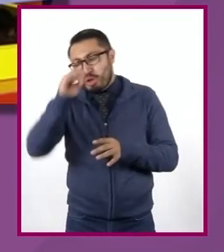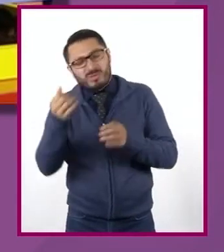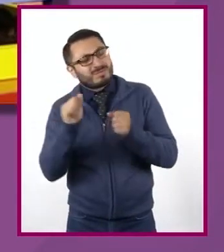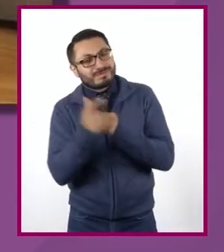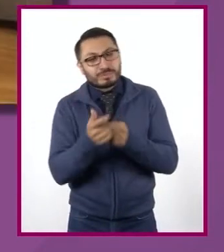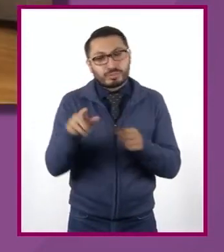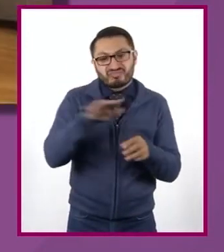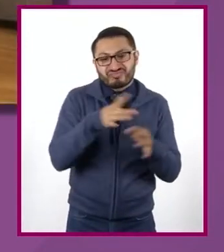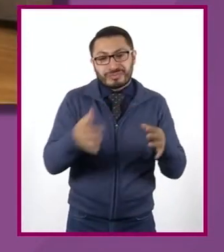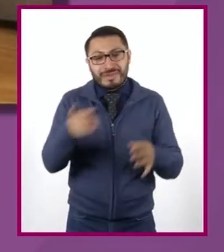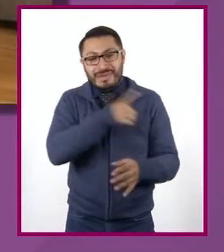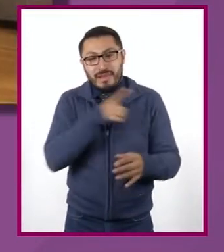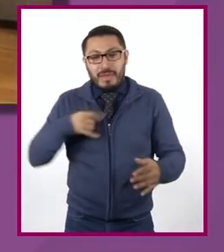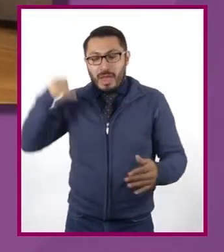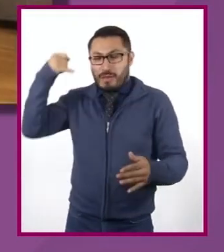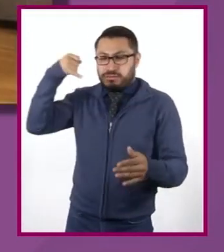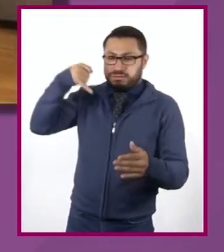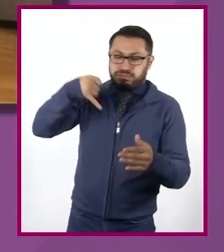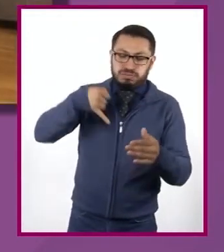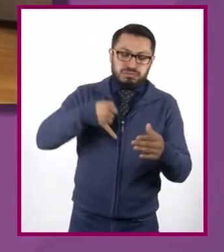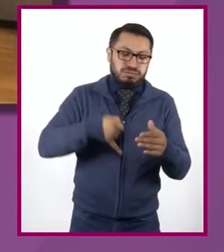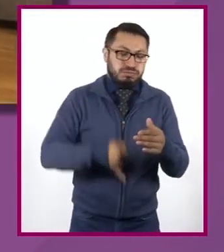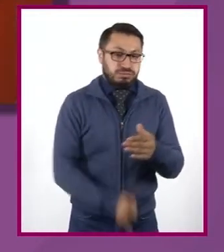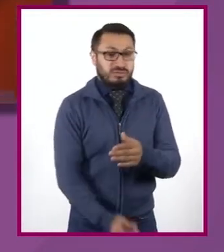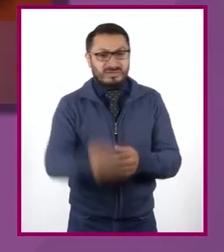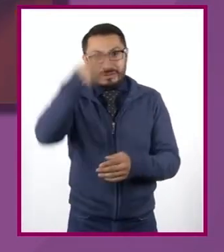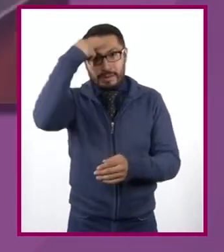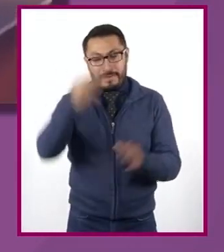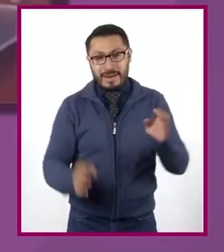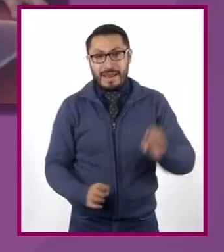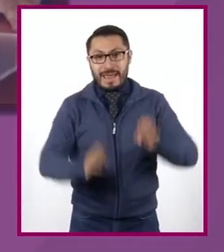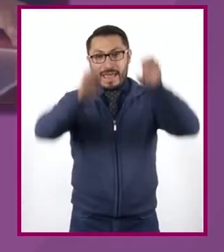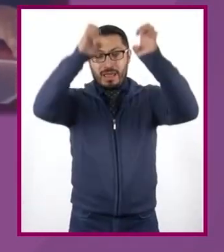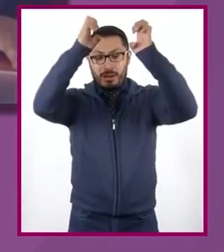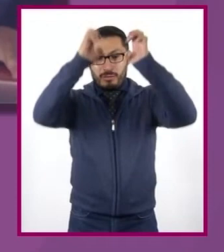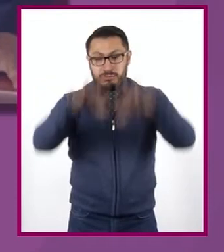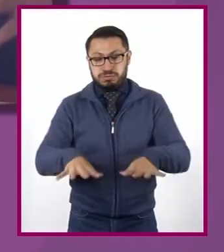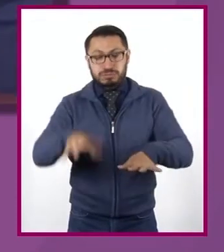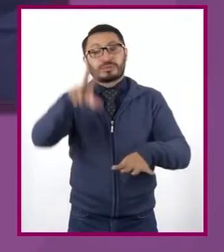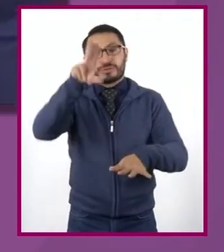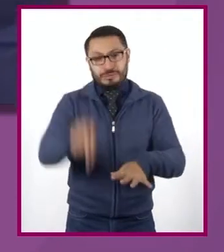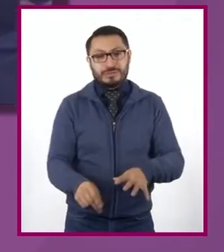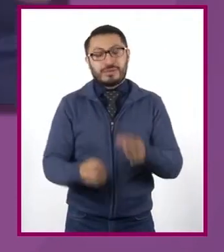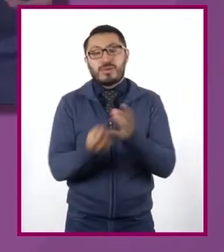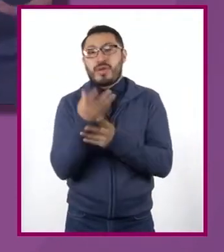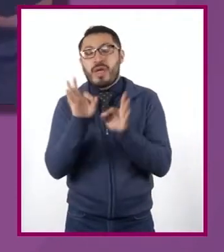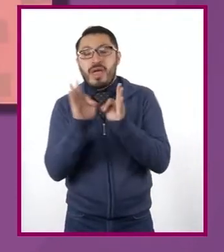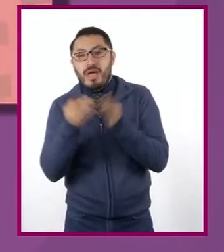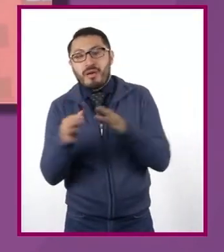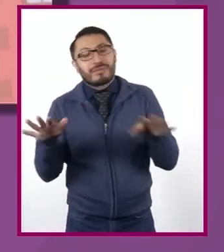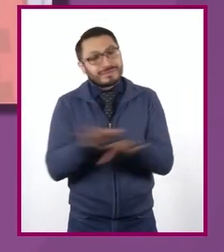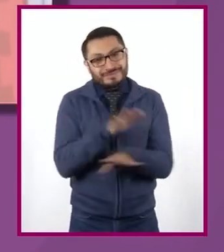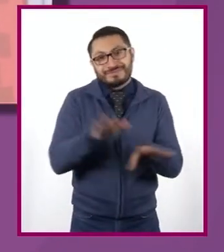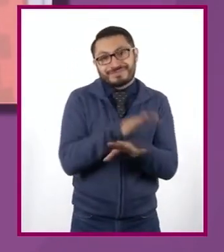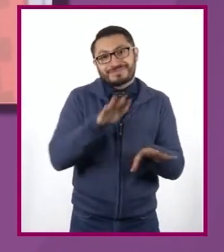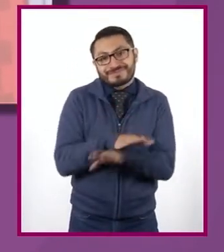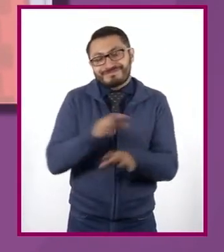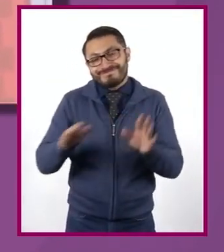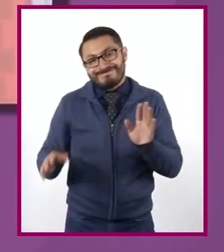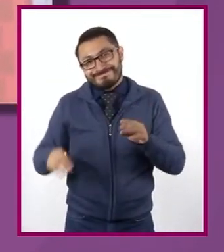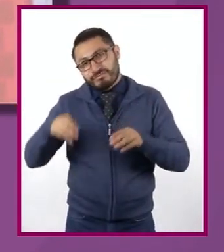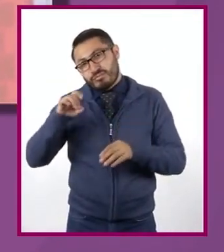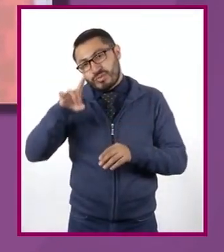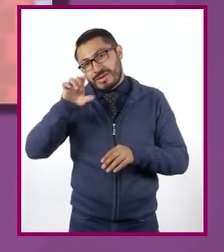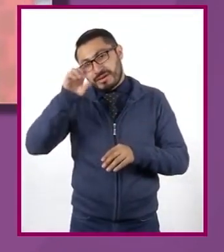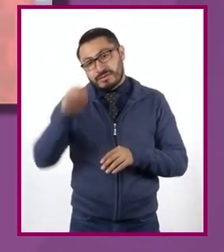más profundos y de mayor área para evitar que se hunda el edificio. Nuevos datos modifican el modelo. Si además